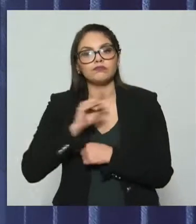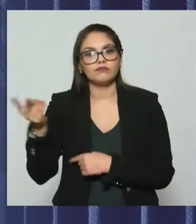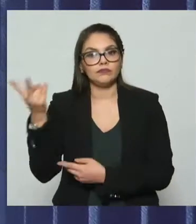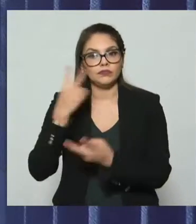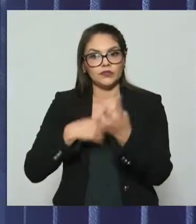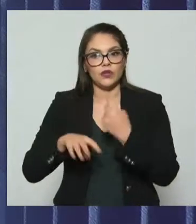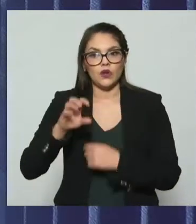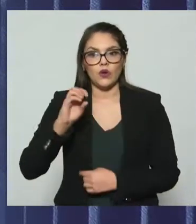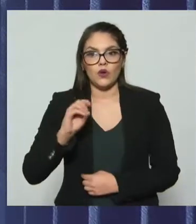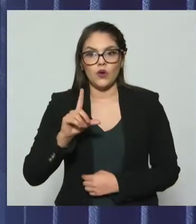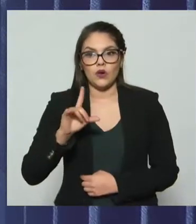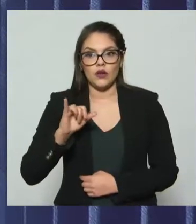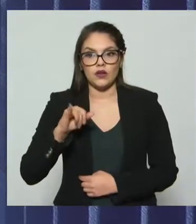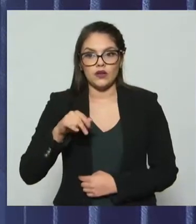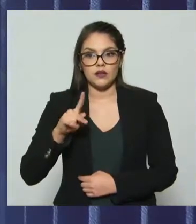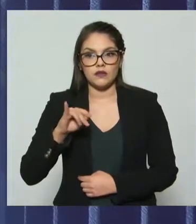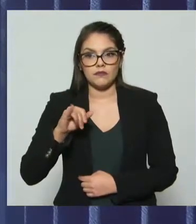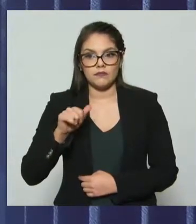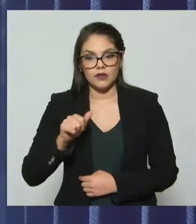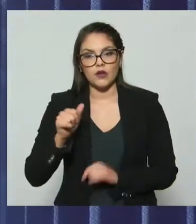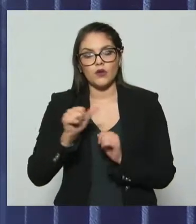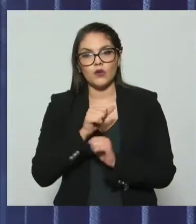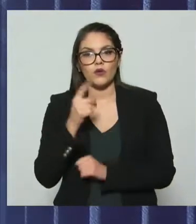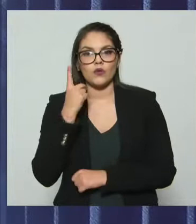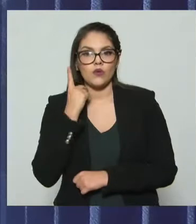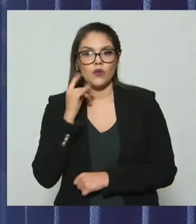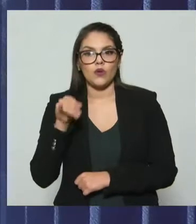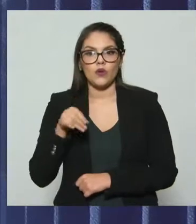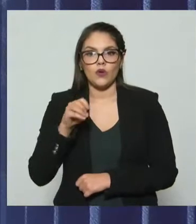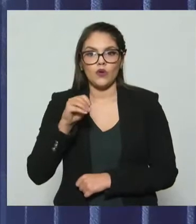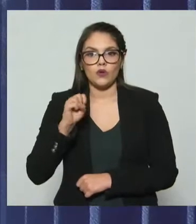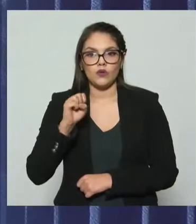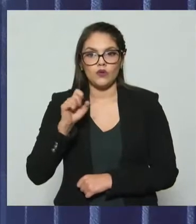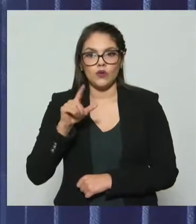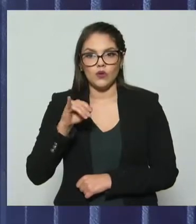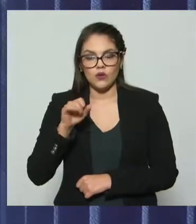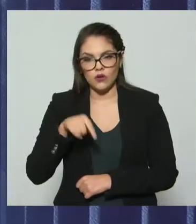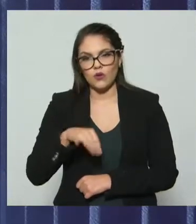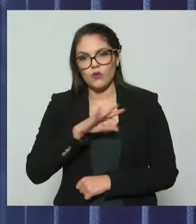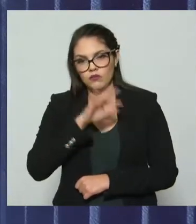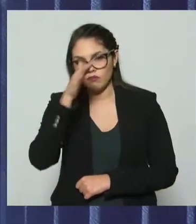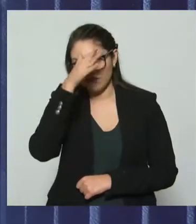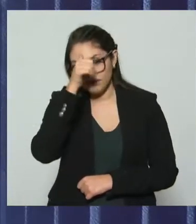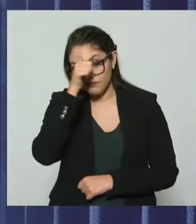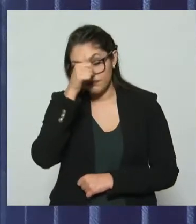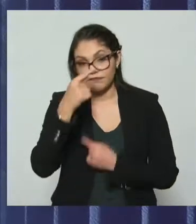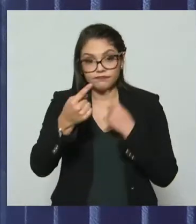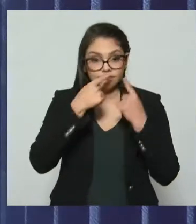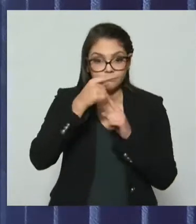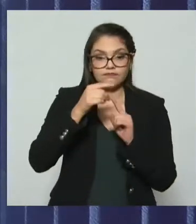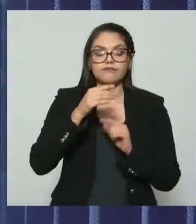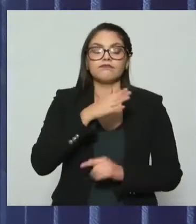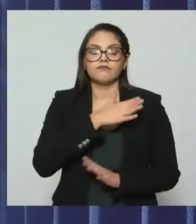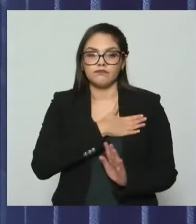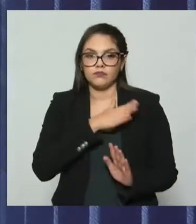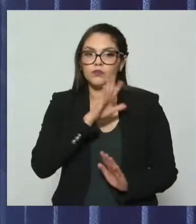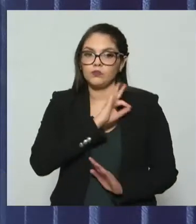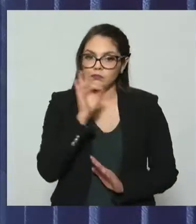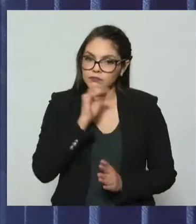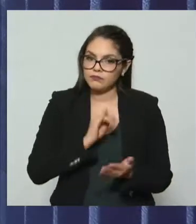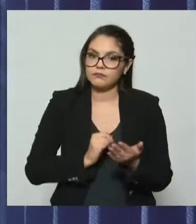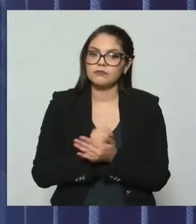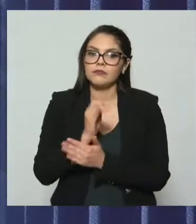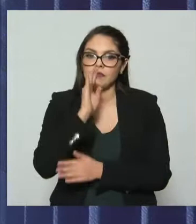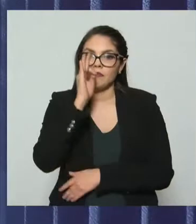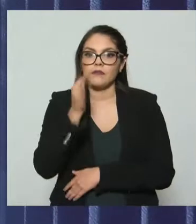Olimpia Coral Melo con el diputado José Luis Rodríguez Díaz de León y aquí amarraron un acuerdo, un compromiso para poder aprobar esta ley Olimpia en